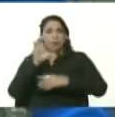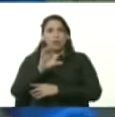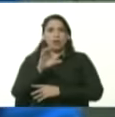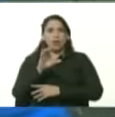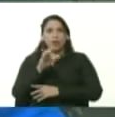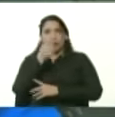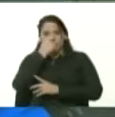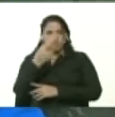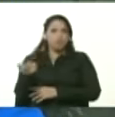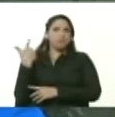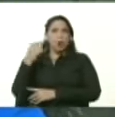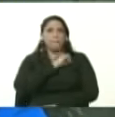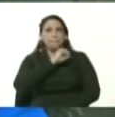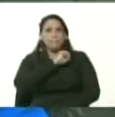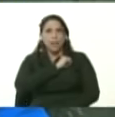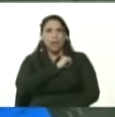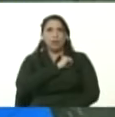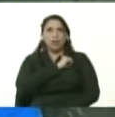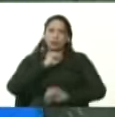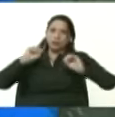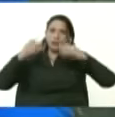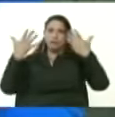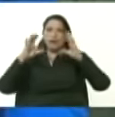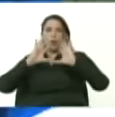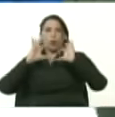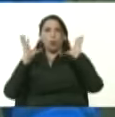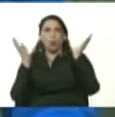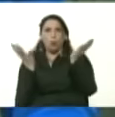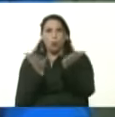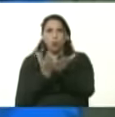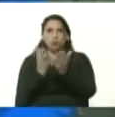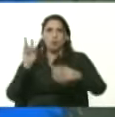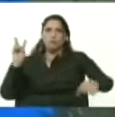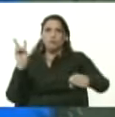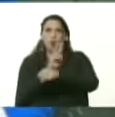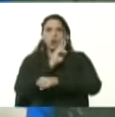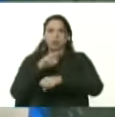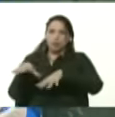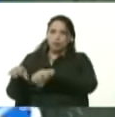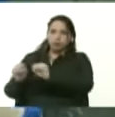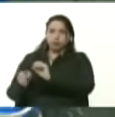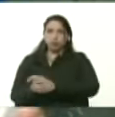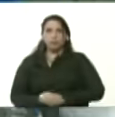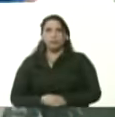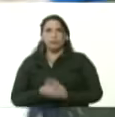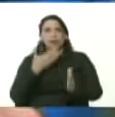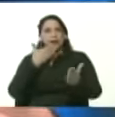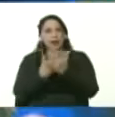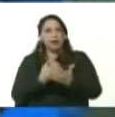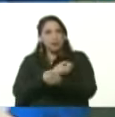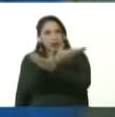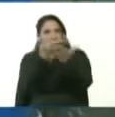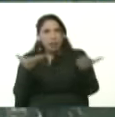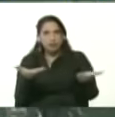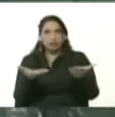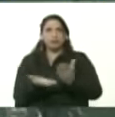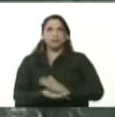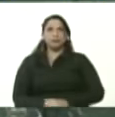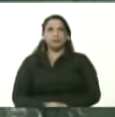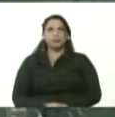echemos el miedo a la espalda y salvemos al mundo de la violencia capitalista. Muchísimas gracias.